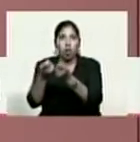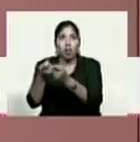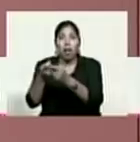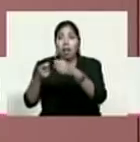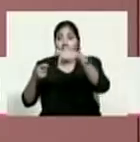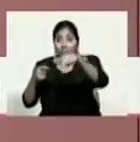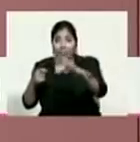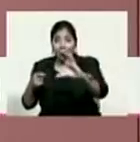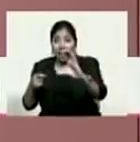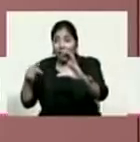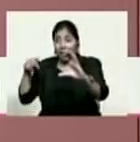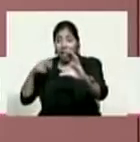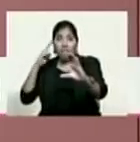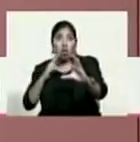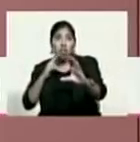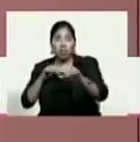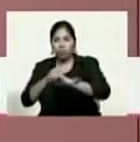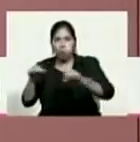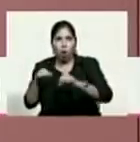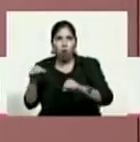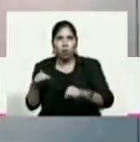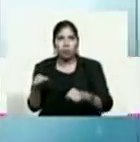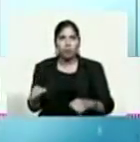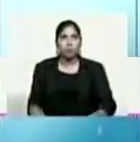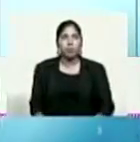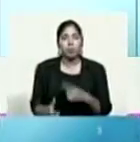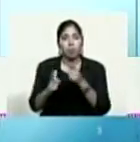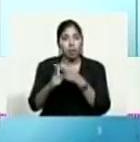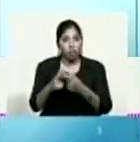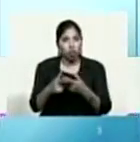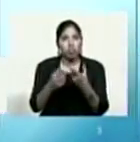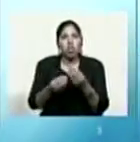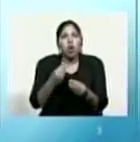de recuperación, se dedicaron a la tercera forma, a la vía